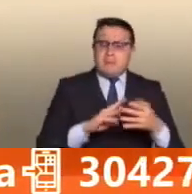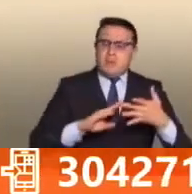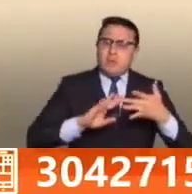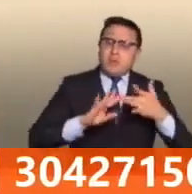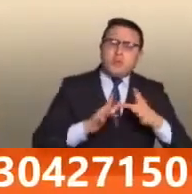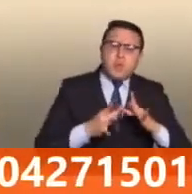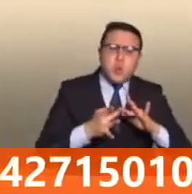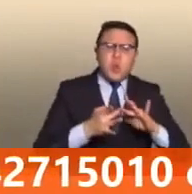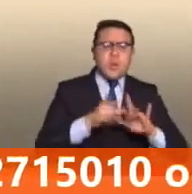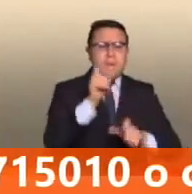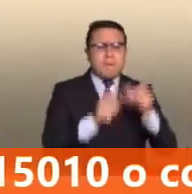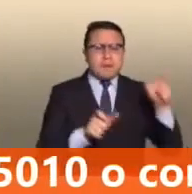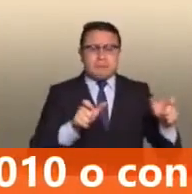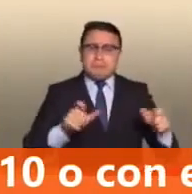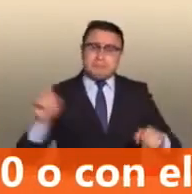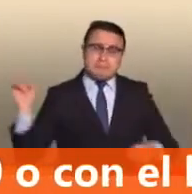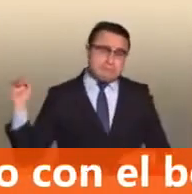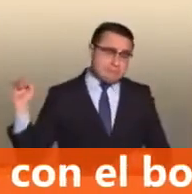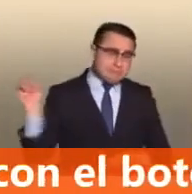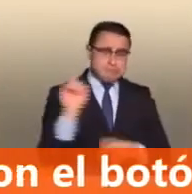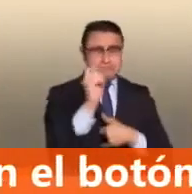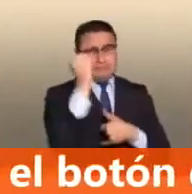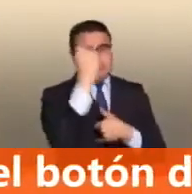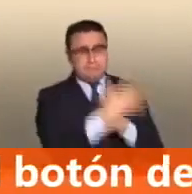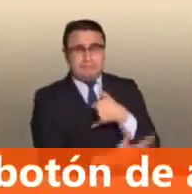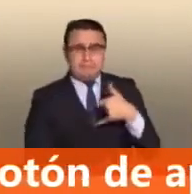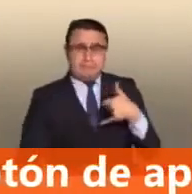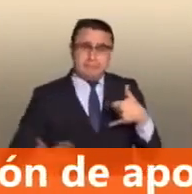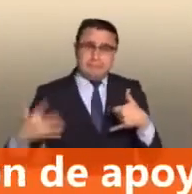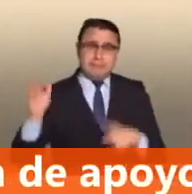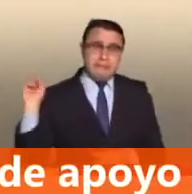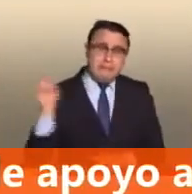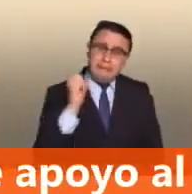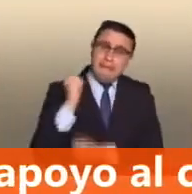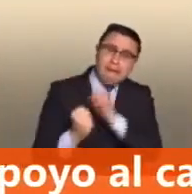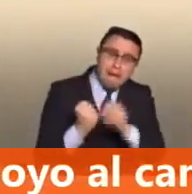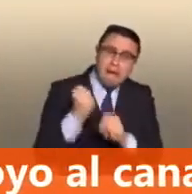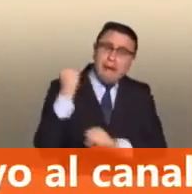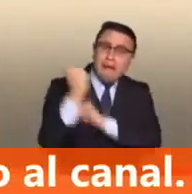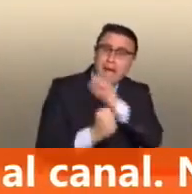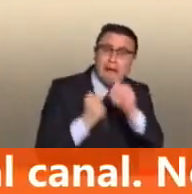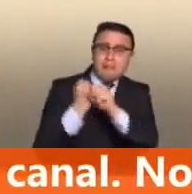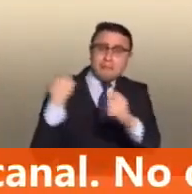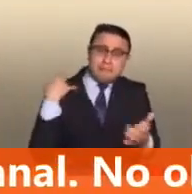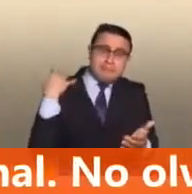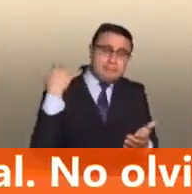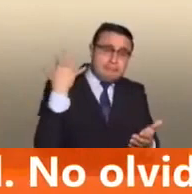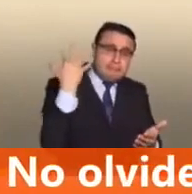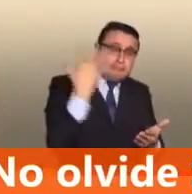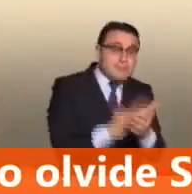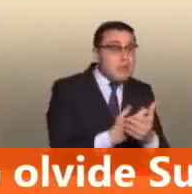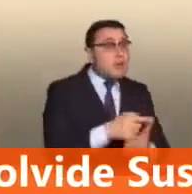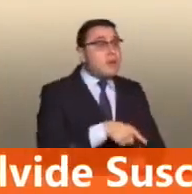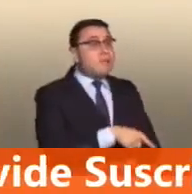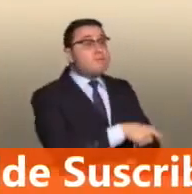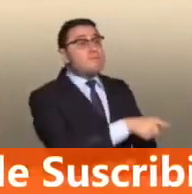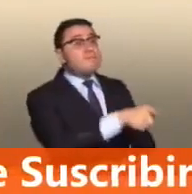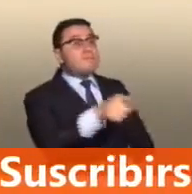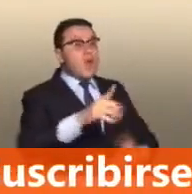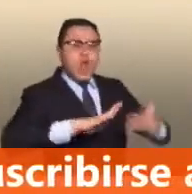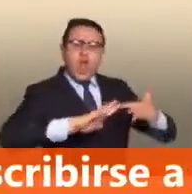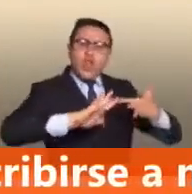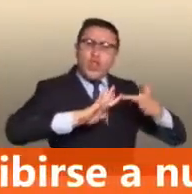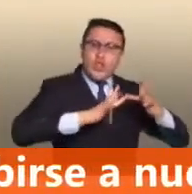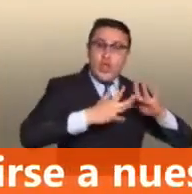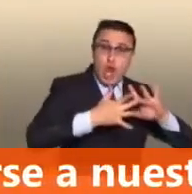la sociedad colombiana a lo largo y ancho del país durante estas décadas, que si pudiéramos recoger todo ese